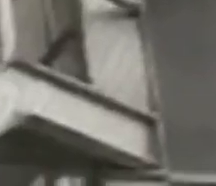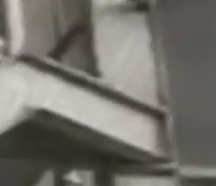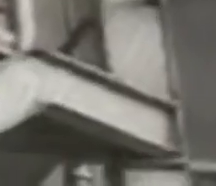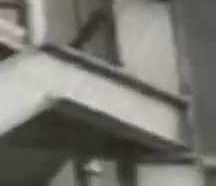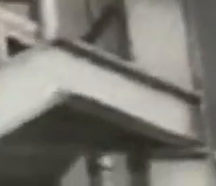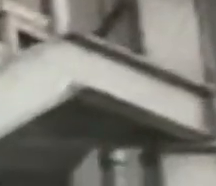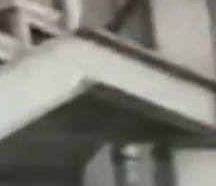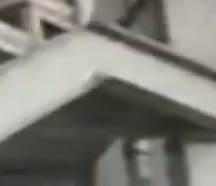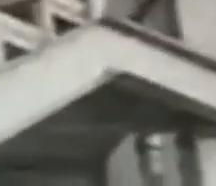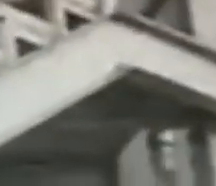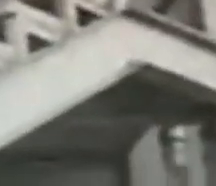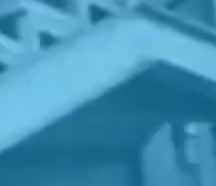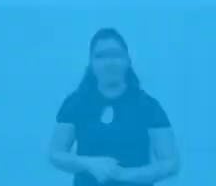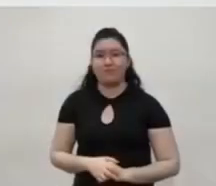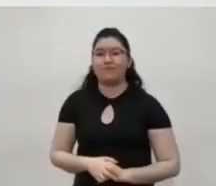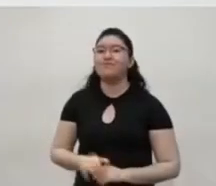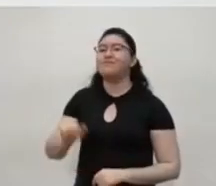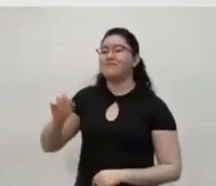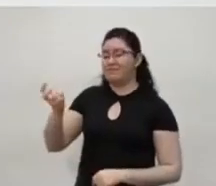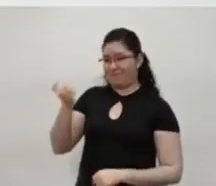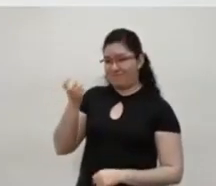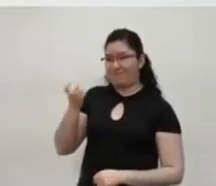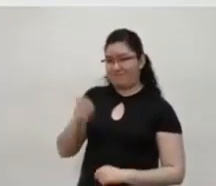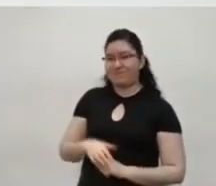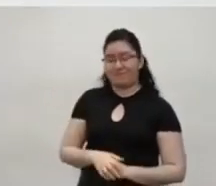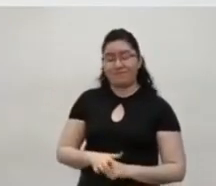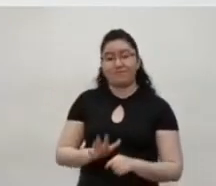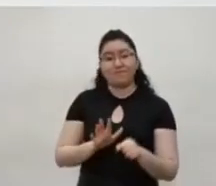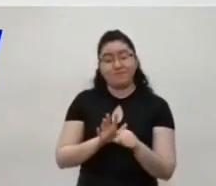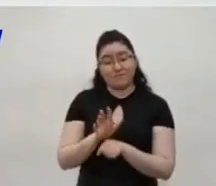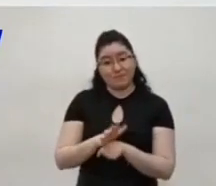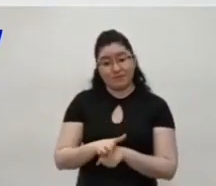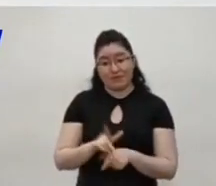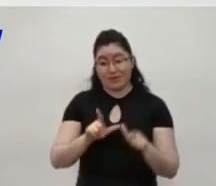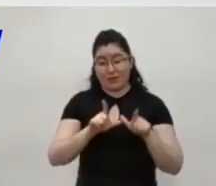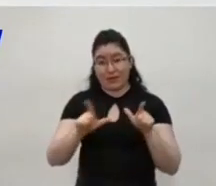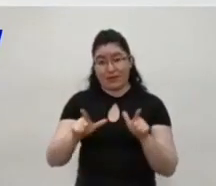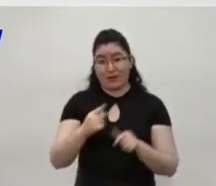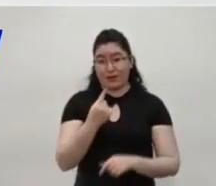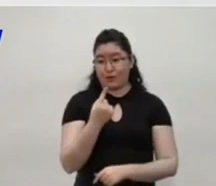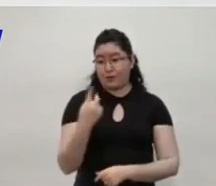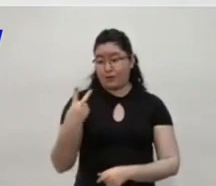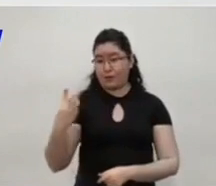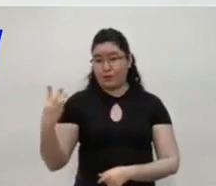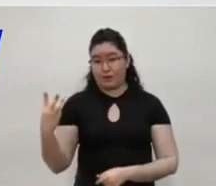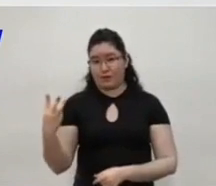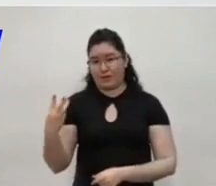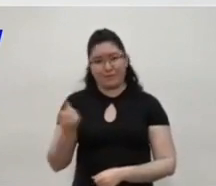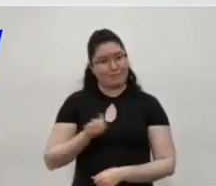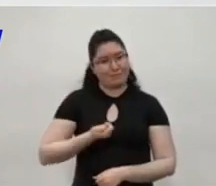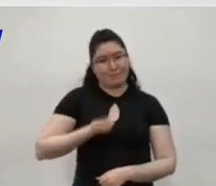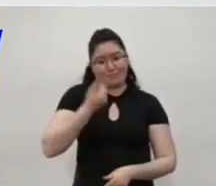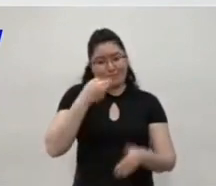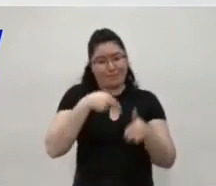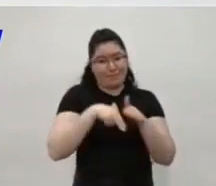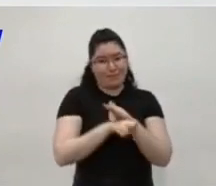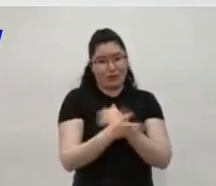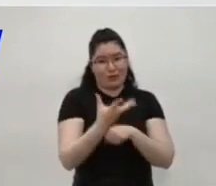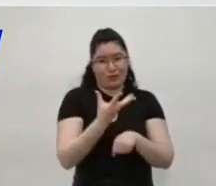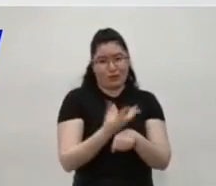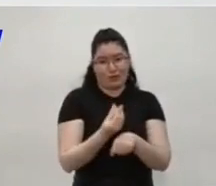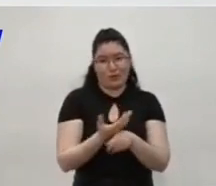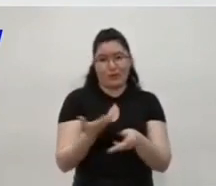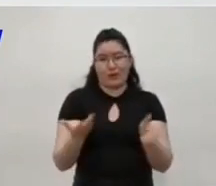el martes, si pasan las pruebas. La situación de la línea 1, 2 y 3 son las primeras líneas del metro. Son alimentadas